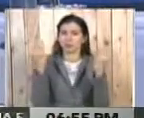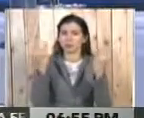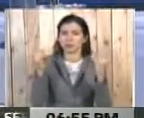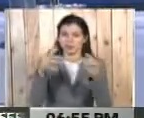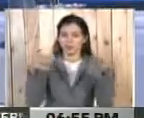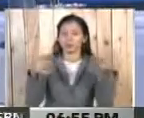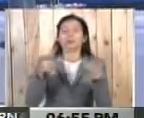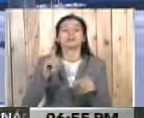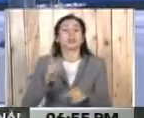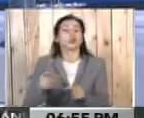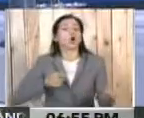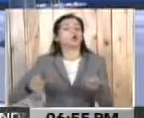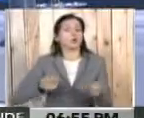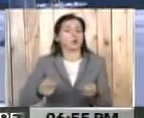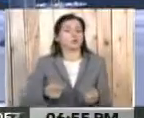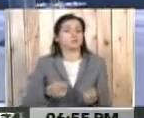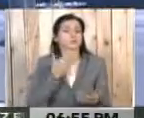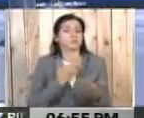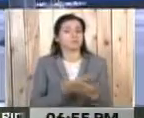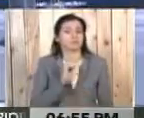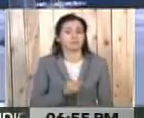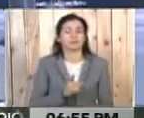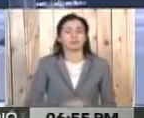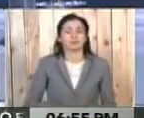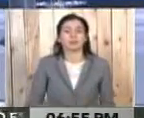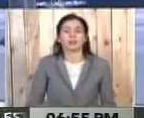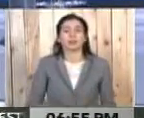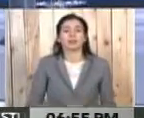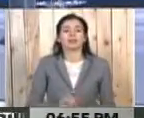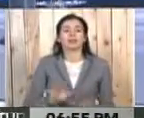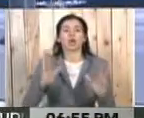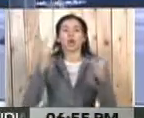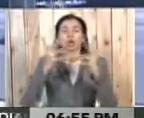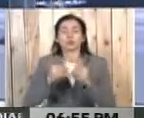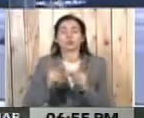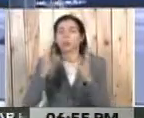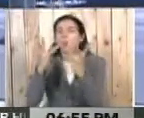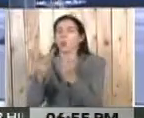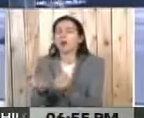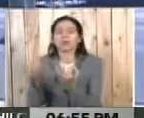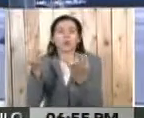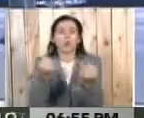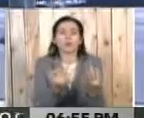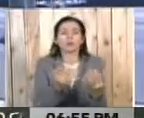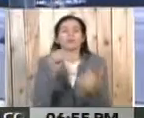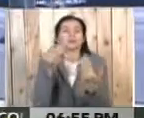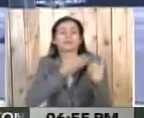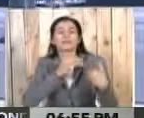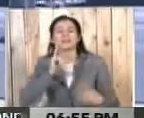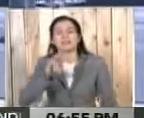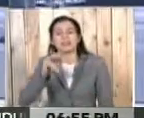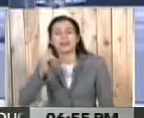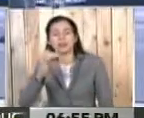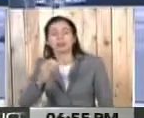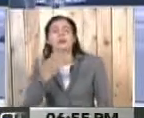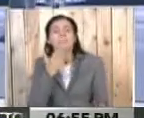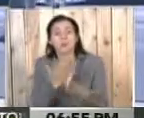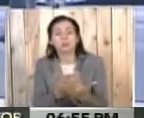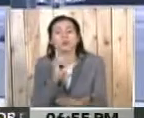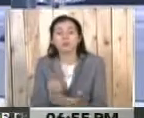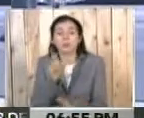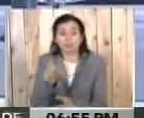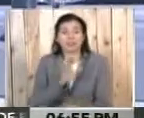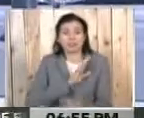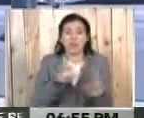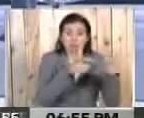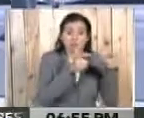trabajando, precisamente, hay que hacer el censo, que es responsabilidad del INAC, y el manejo, y el registro de todos los drones, los permisos para usarlos, y nosotros